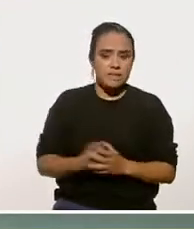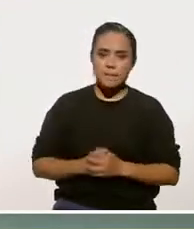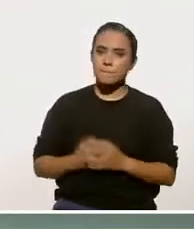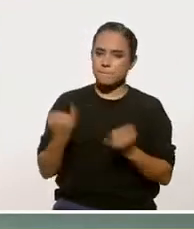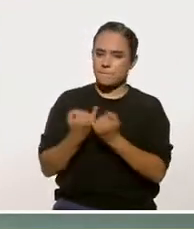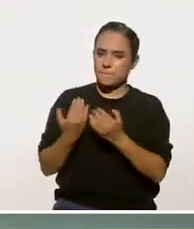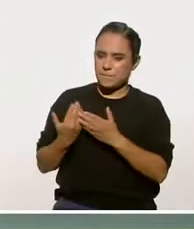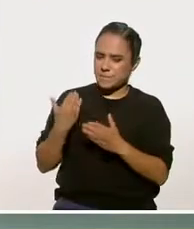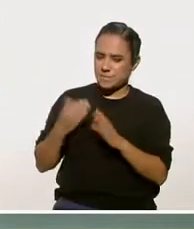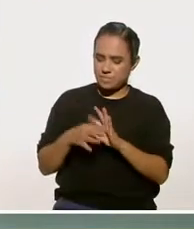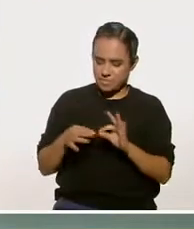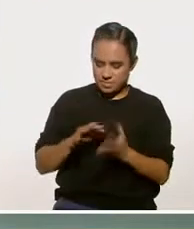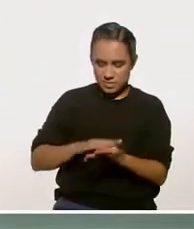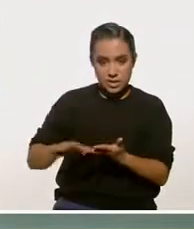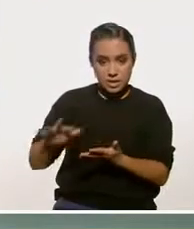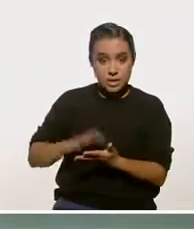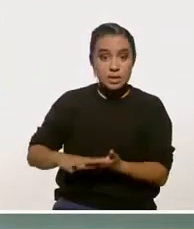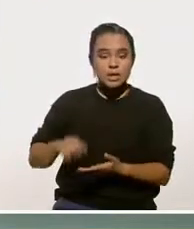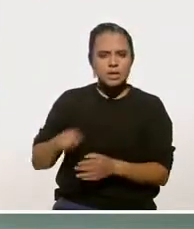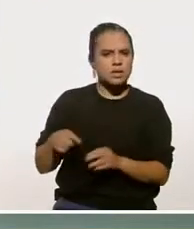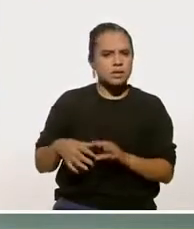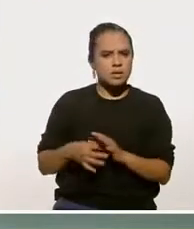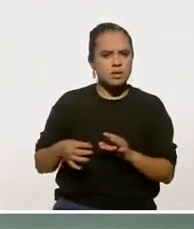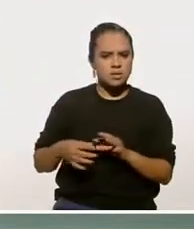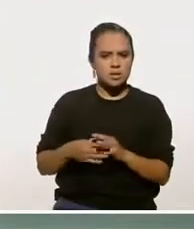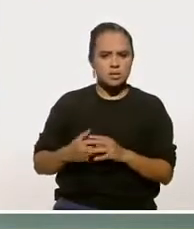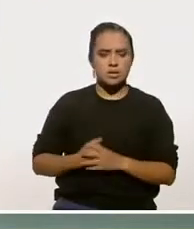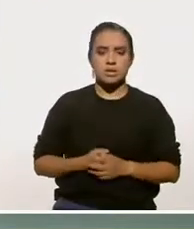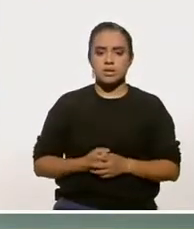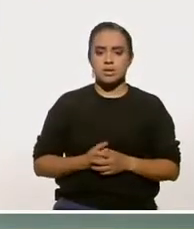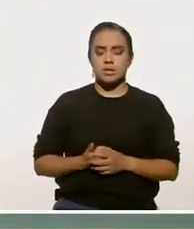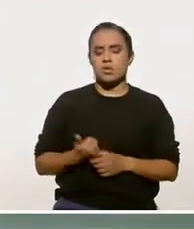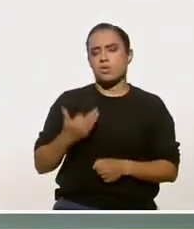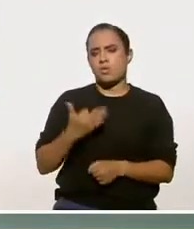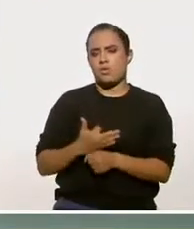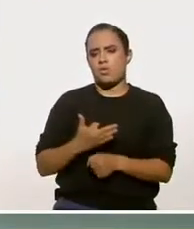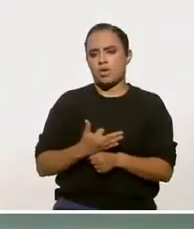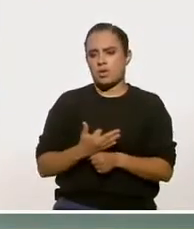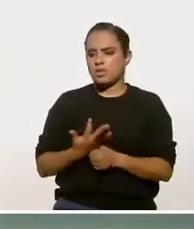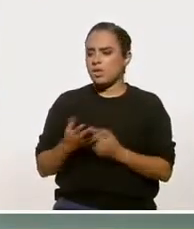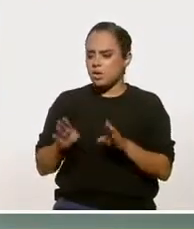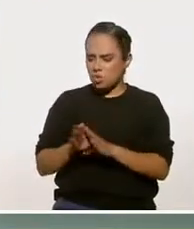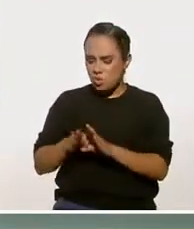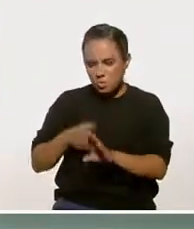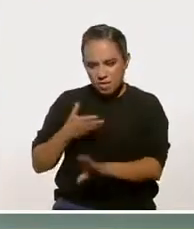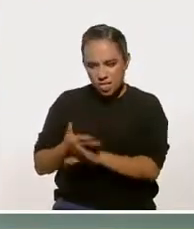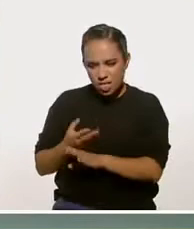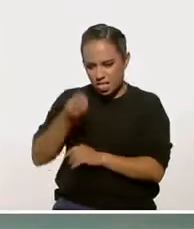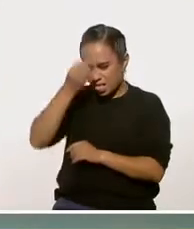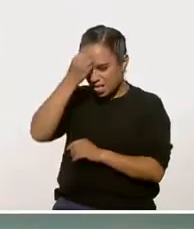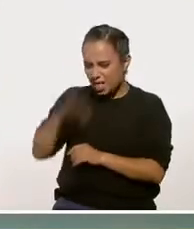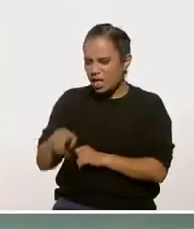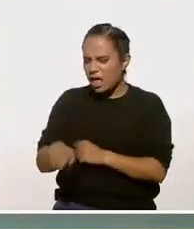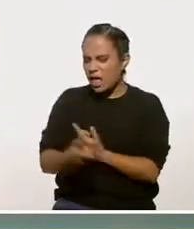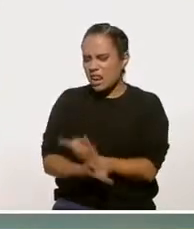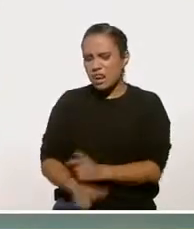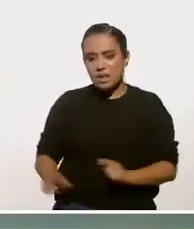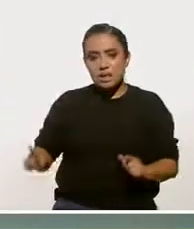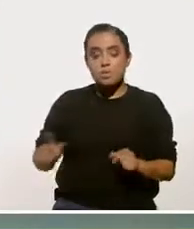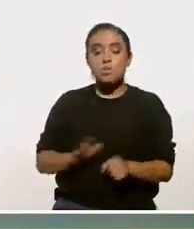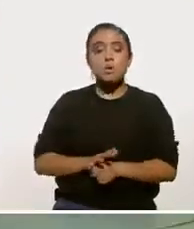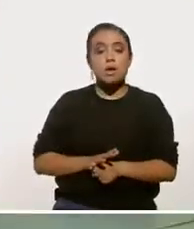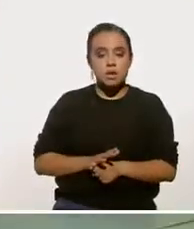ratito leía yo un comentario en donde decía que algunas formas de violencia o de dejarlos ser libremente